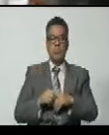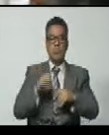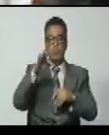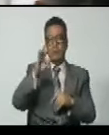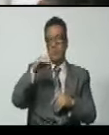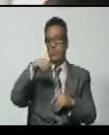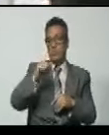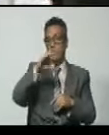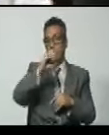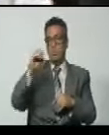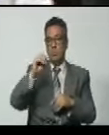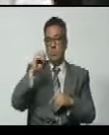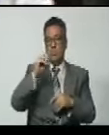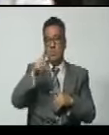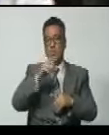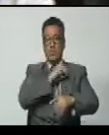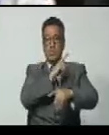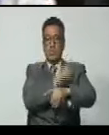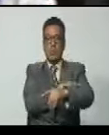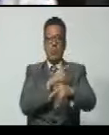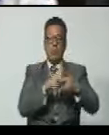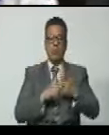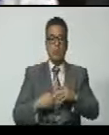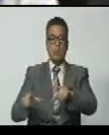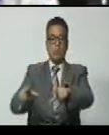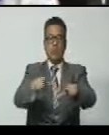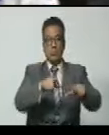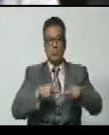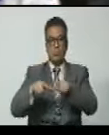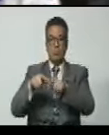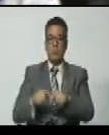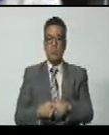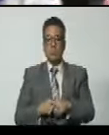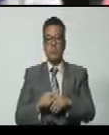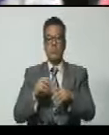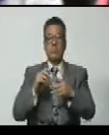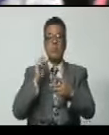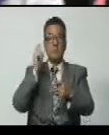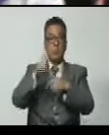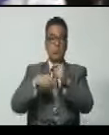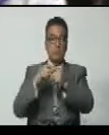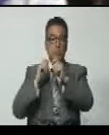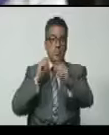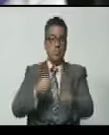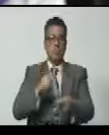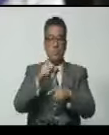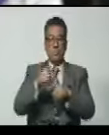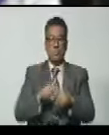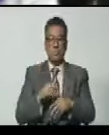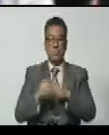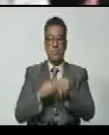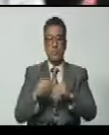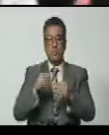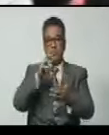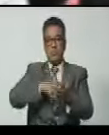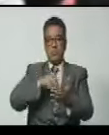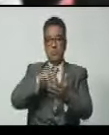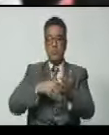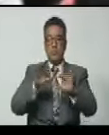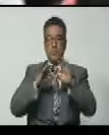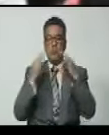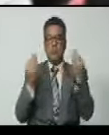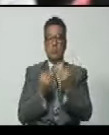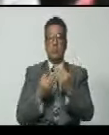FAO en materia de fortalecimiento del sector pesquero y acuícola, en materia de lo que corresponde a la agricultura